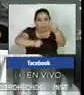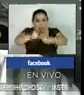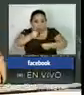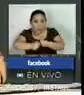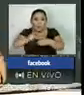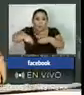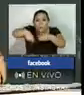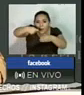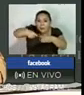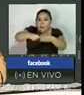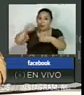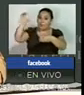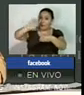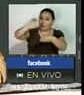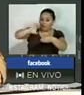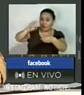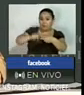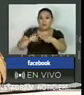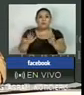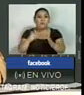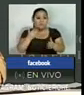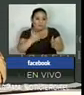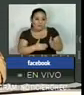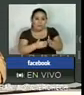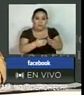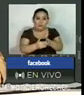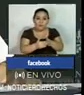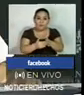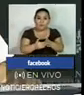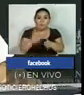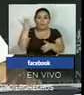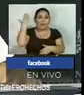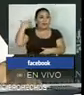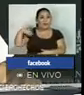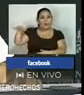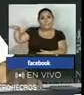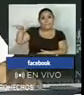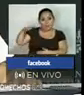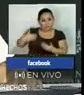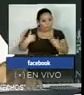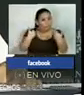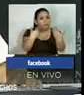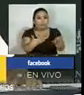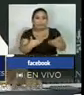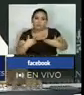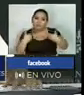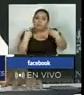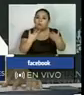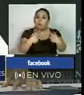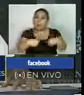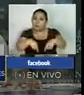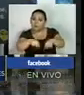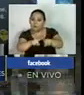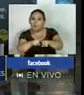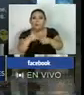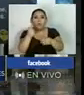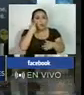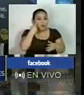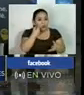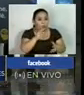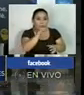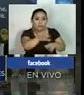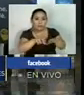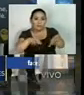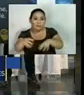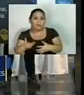cereales y sopas. Los donativos, que comenzaron desde marzo y se han mantenido durante la cuarentena, han sido distribuidos de la